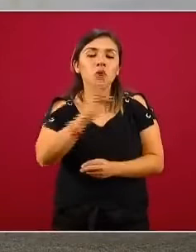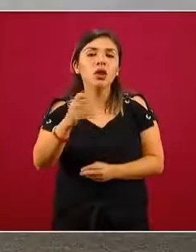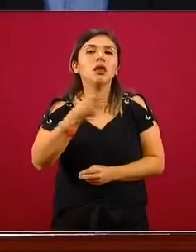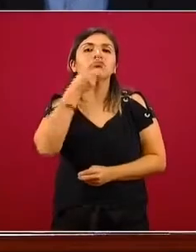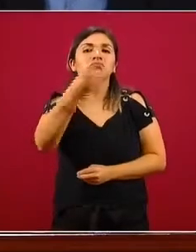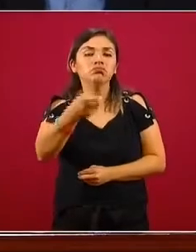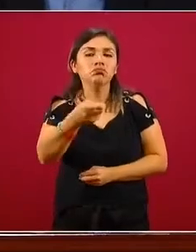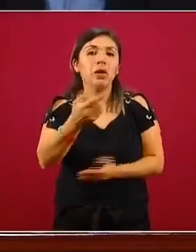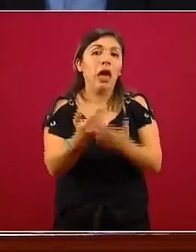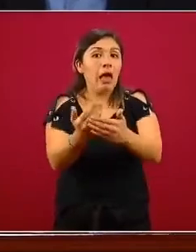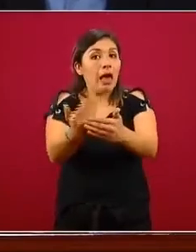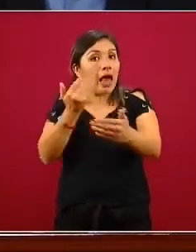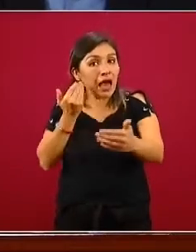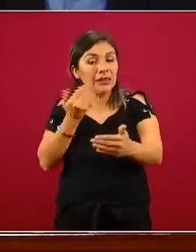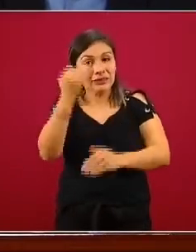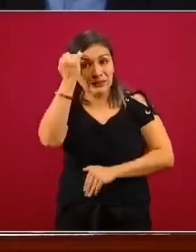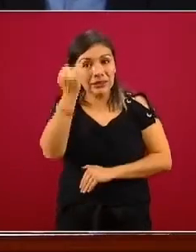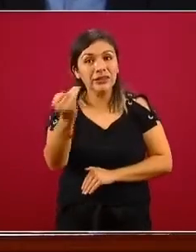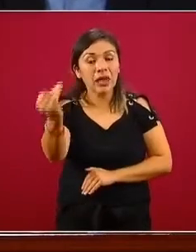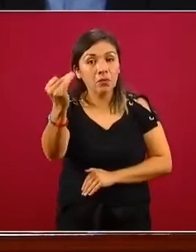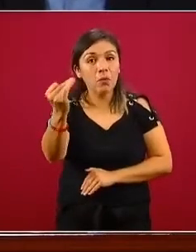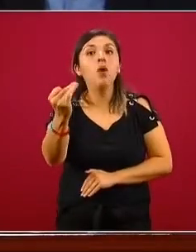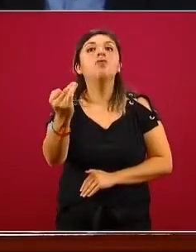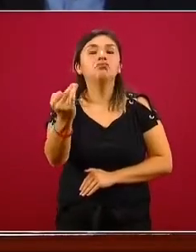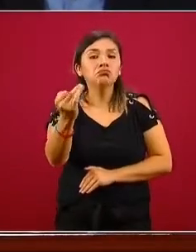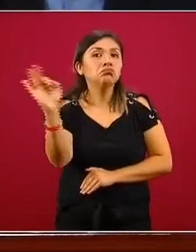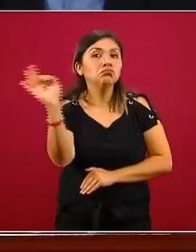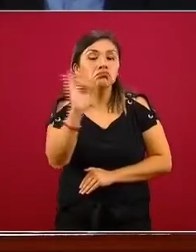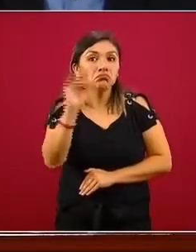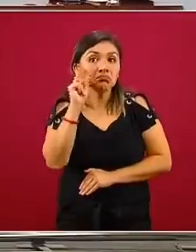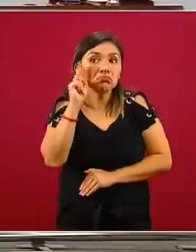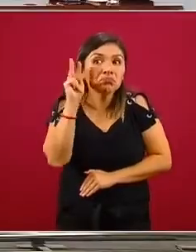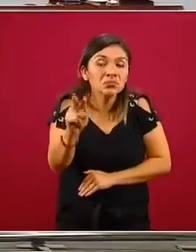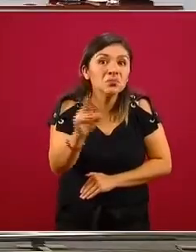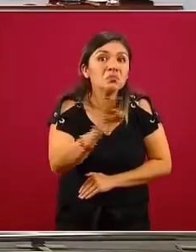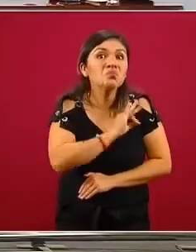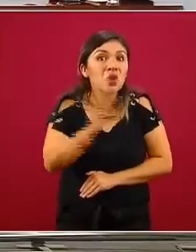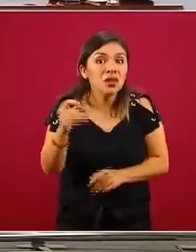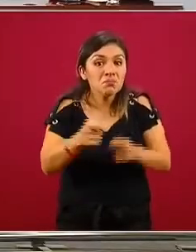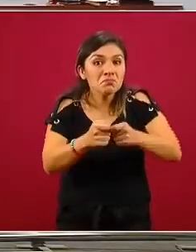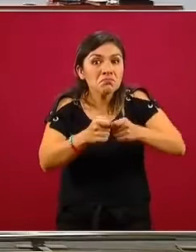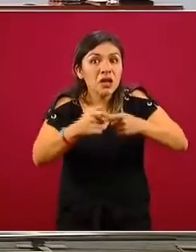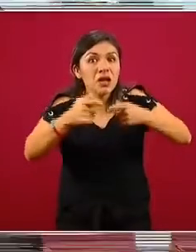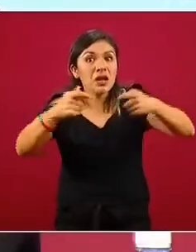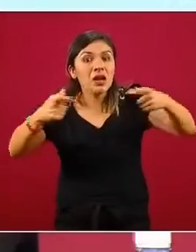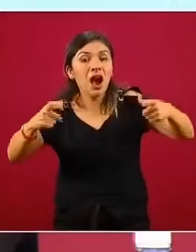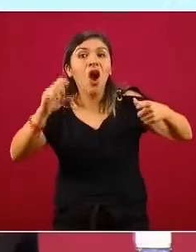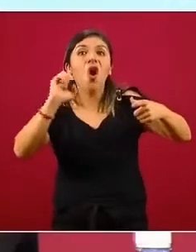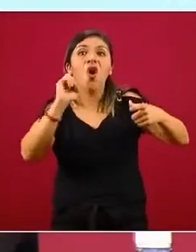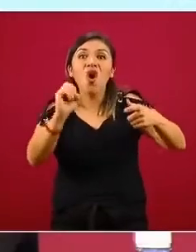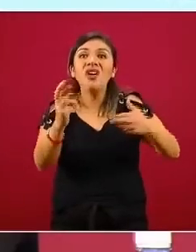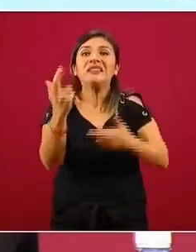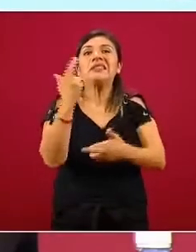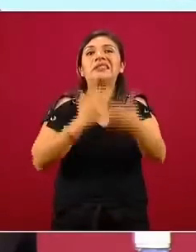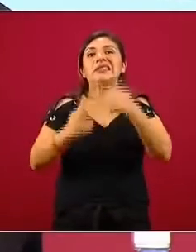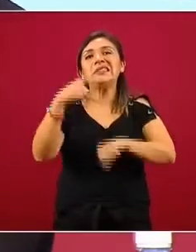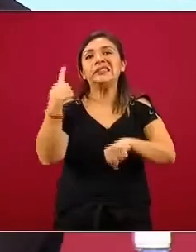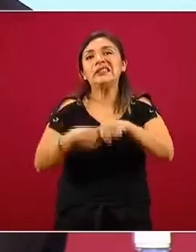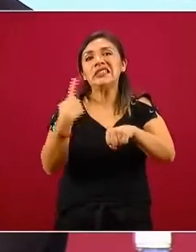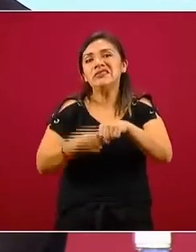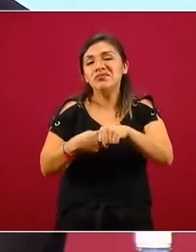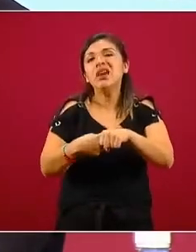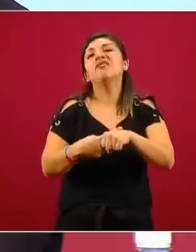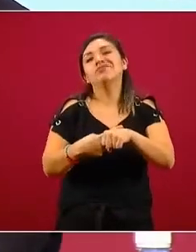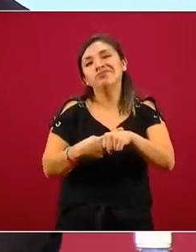manera muy temprana, si estuviéramos viendo una progresión o un retorno de la epidemia,